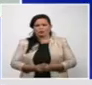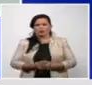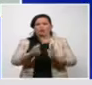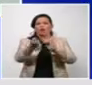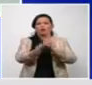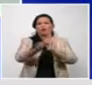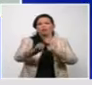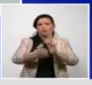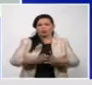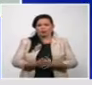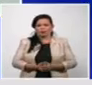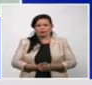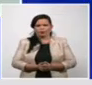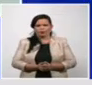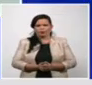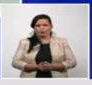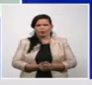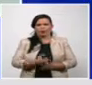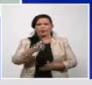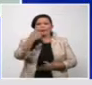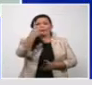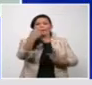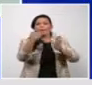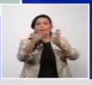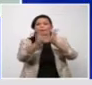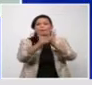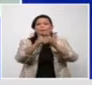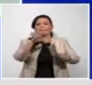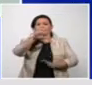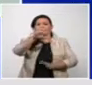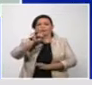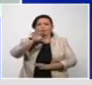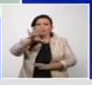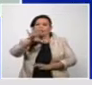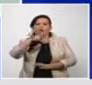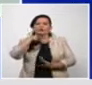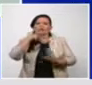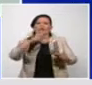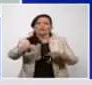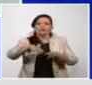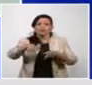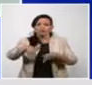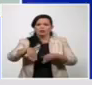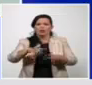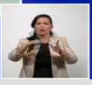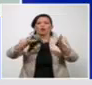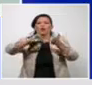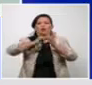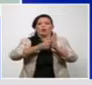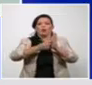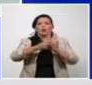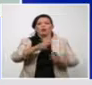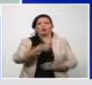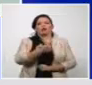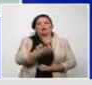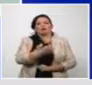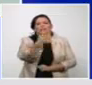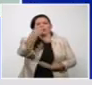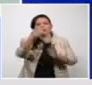y 1.505 fallecidos por cada millón de habitantes. En cuanto al número de